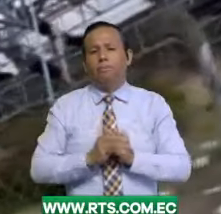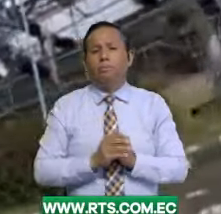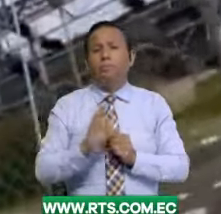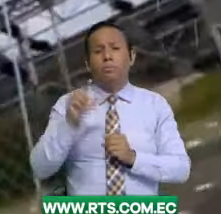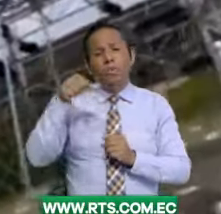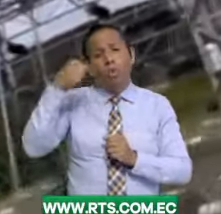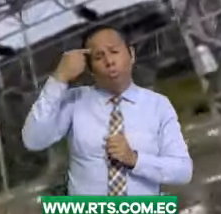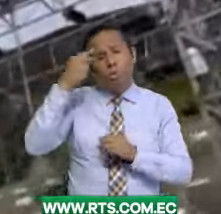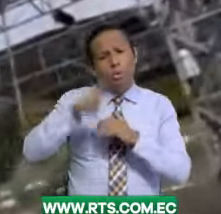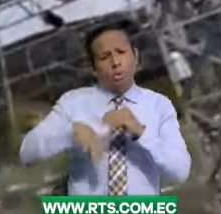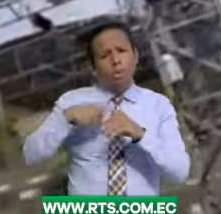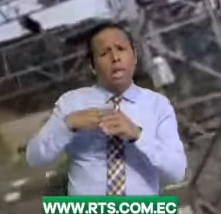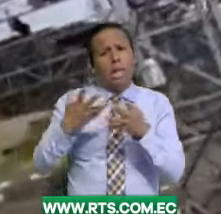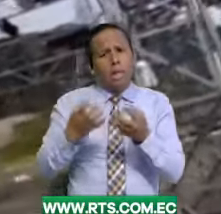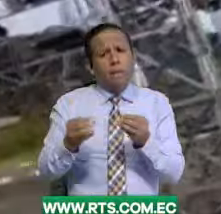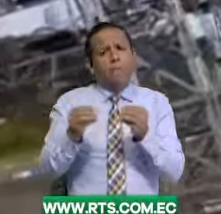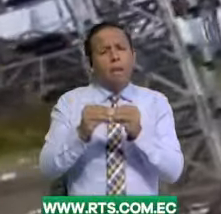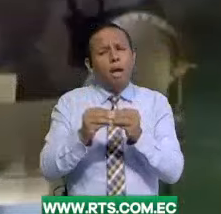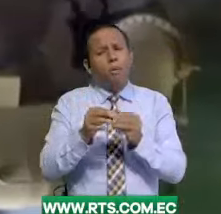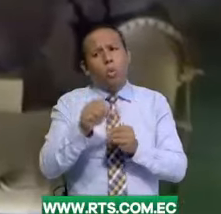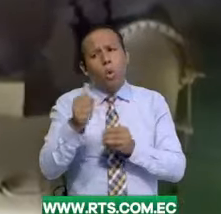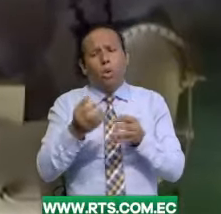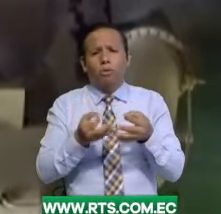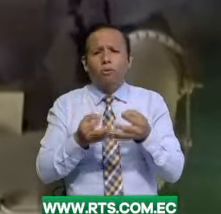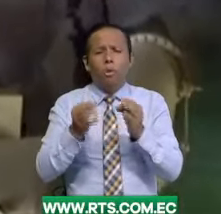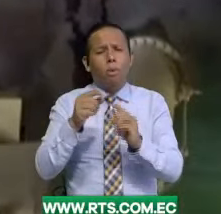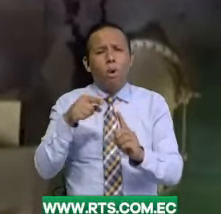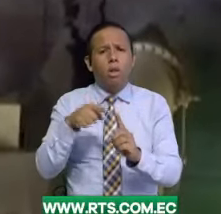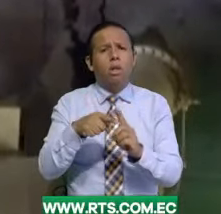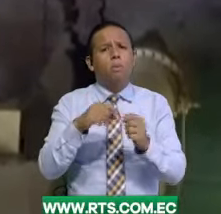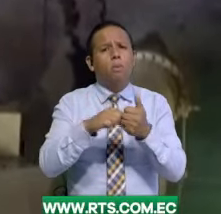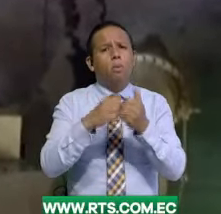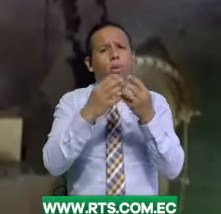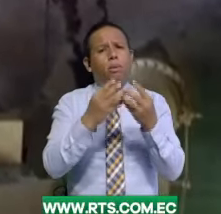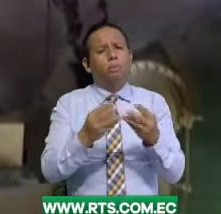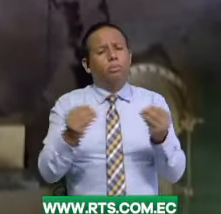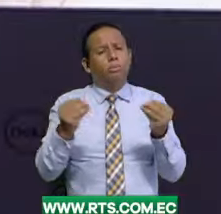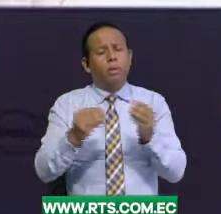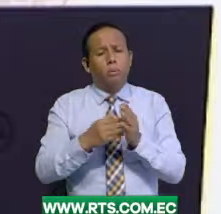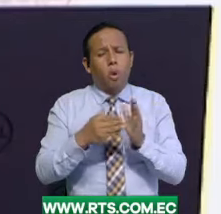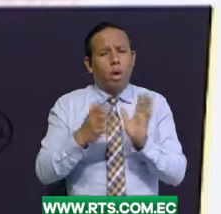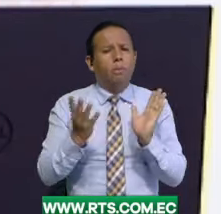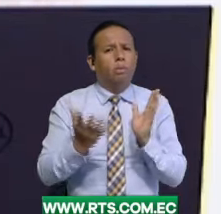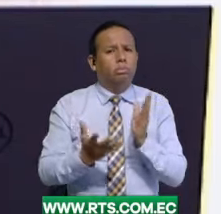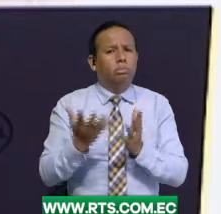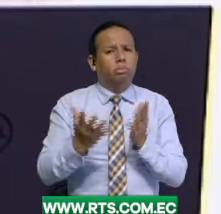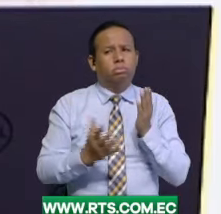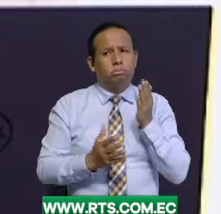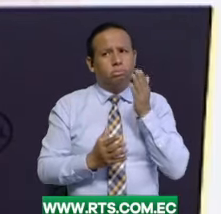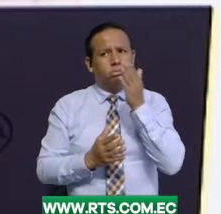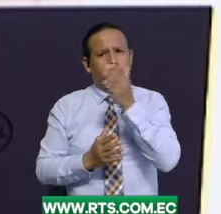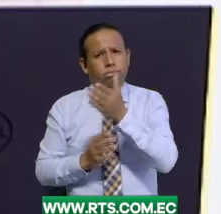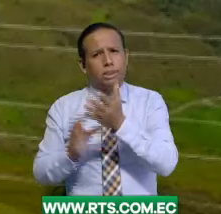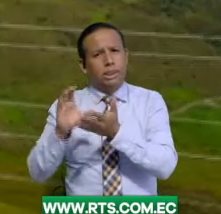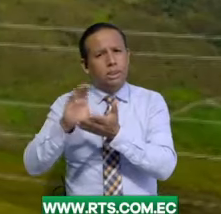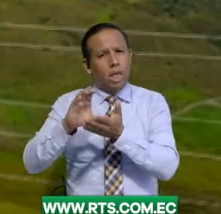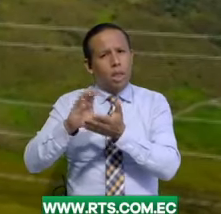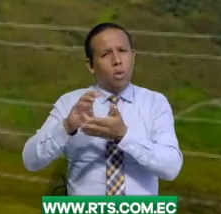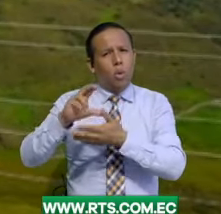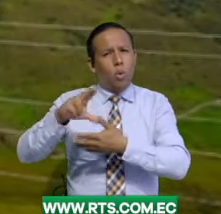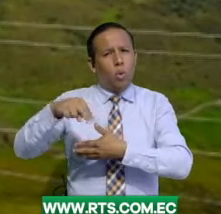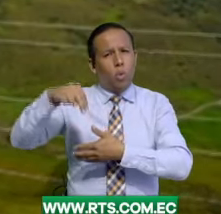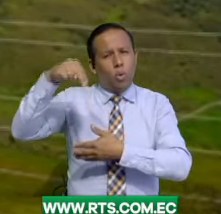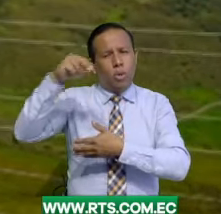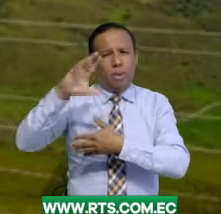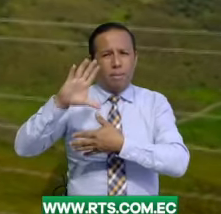busca otras alternativas para salir de la crisis energética. Por ello, realizará un viaje a Centro y Norteamérica con el fin